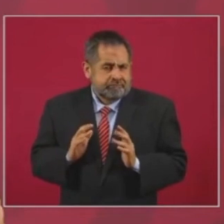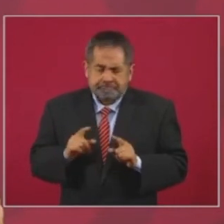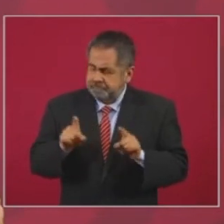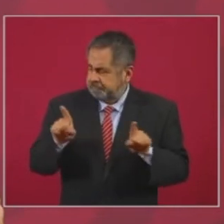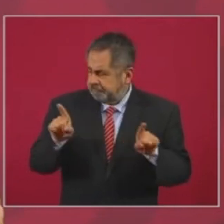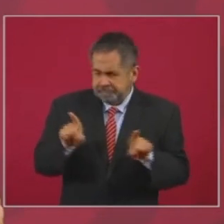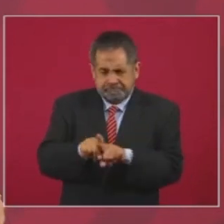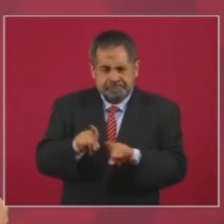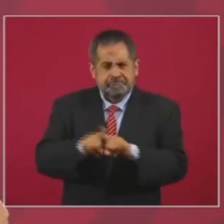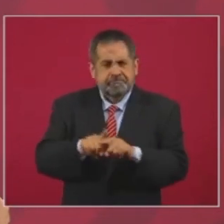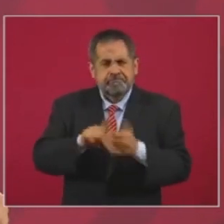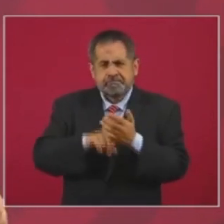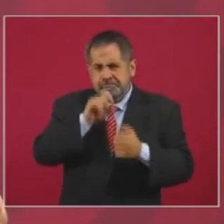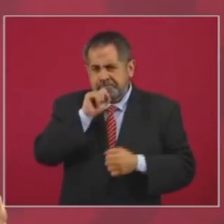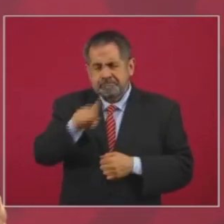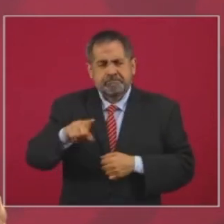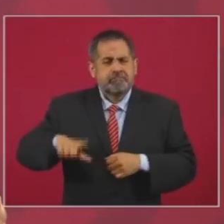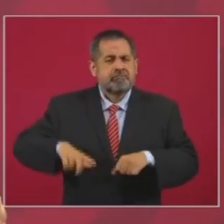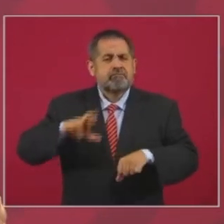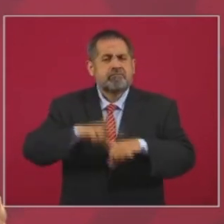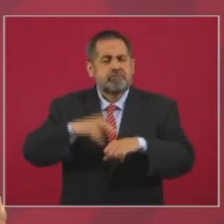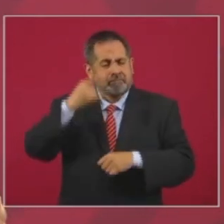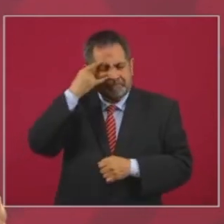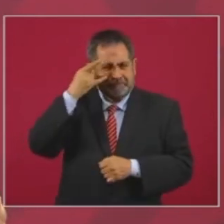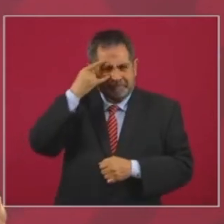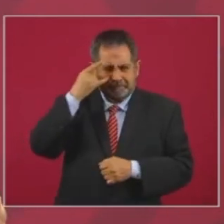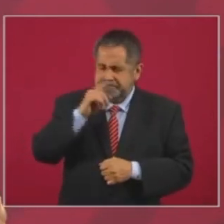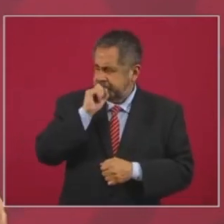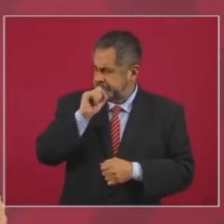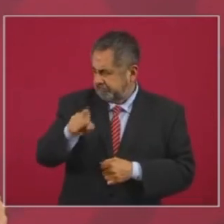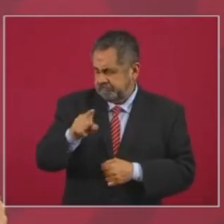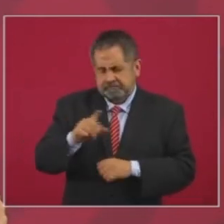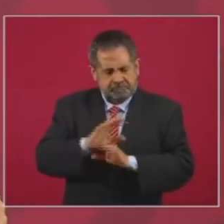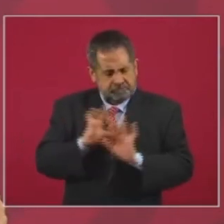puedo decir del gobernador de Campeche.